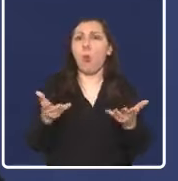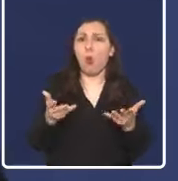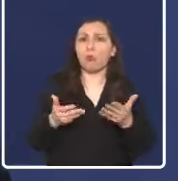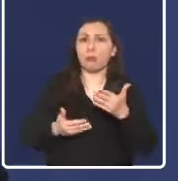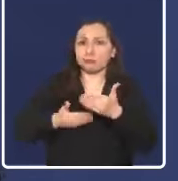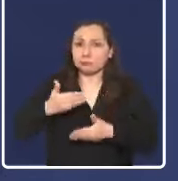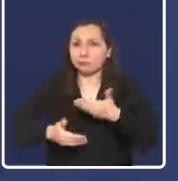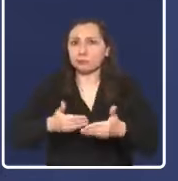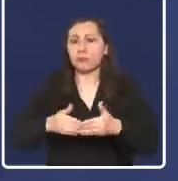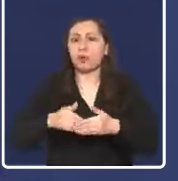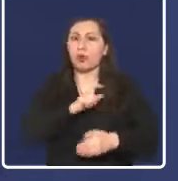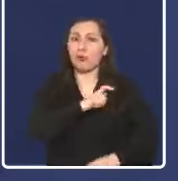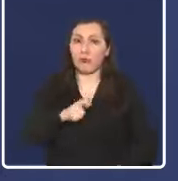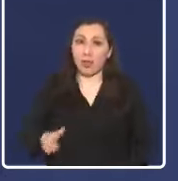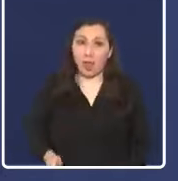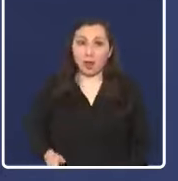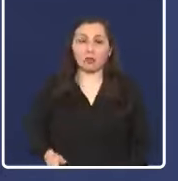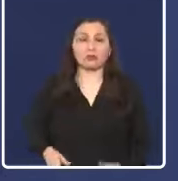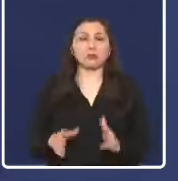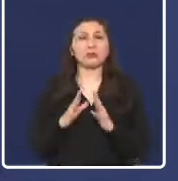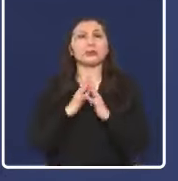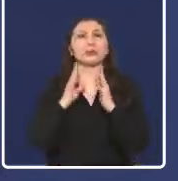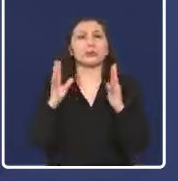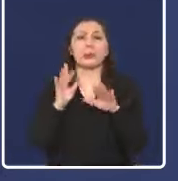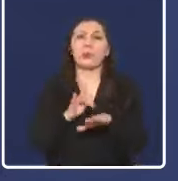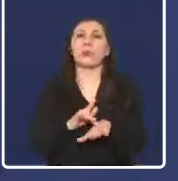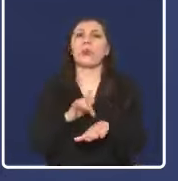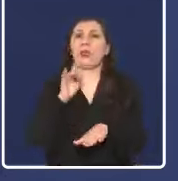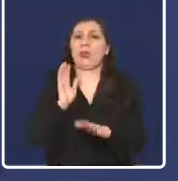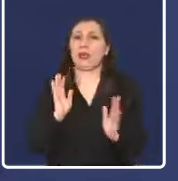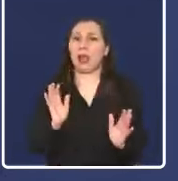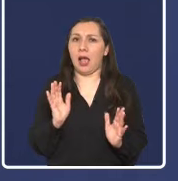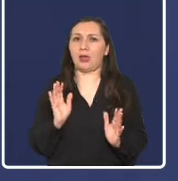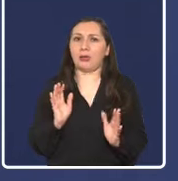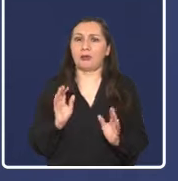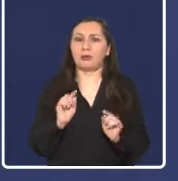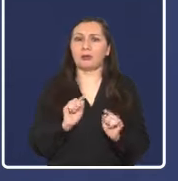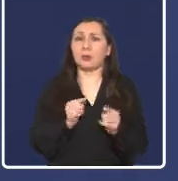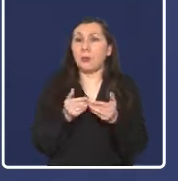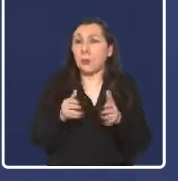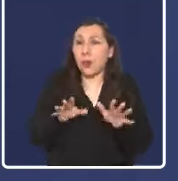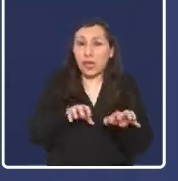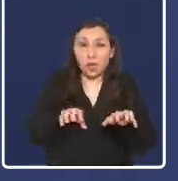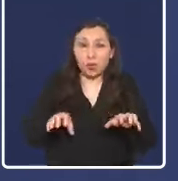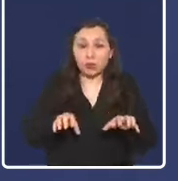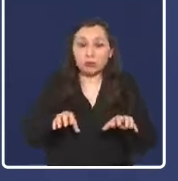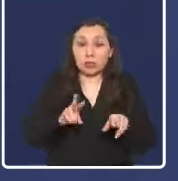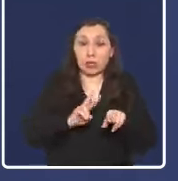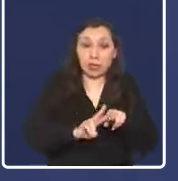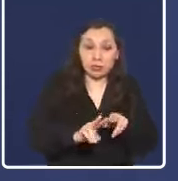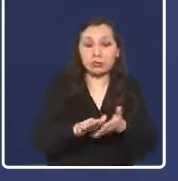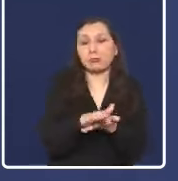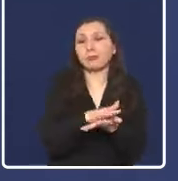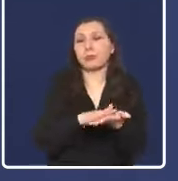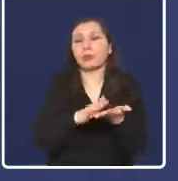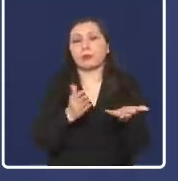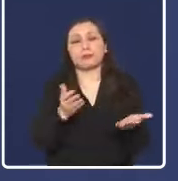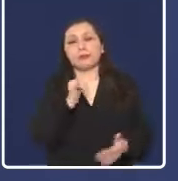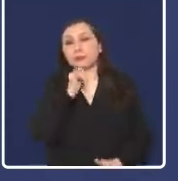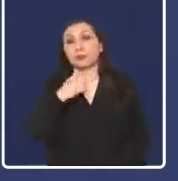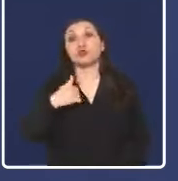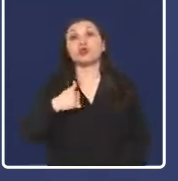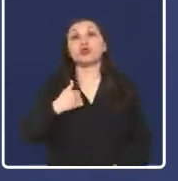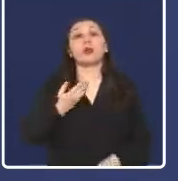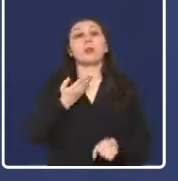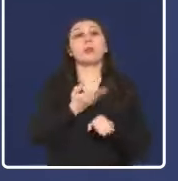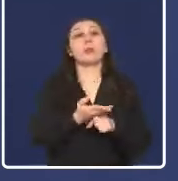actúa el gobierno es una cuestión tremendamente delicada, en donde cualquier cosa que se haga, si por ejemplo, no sé, yo